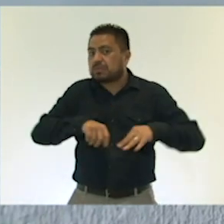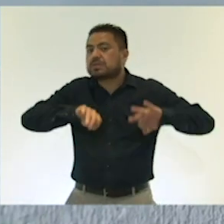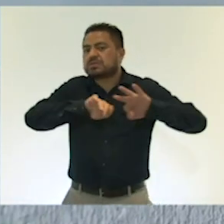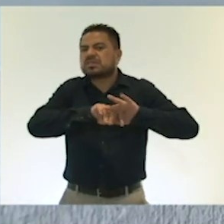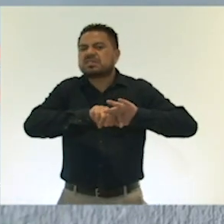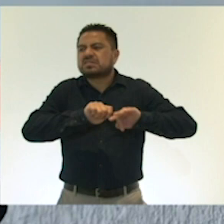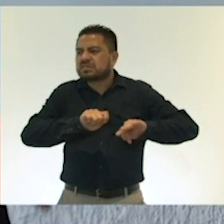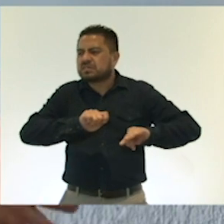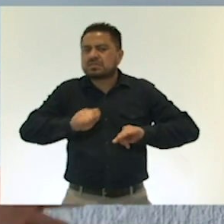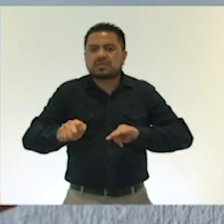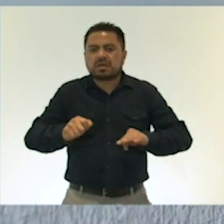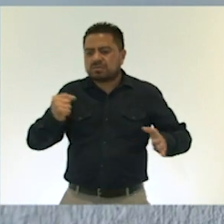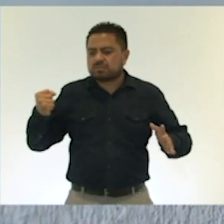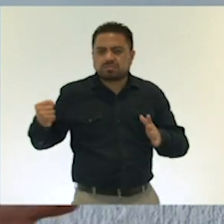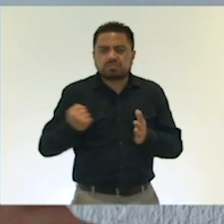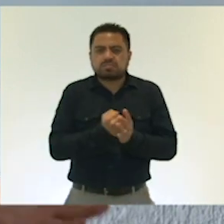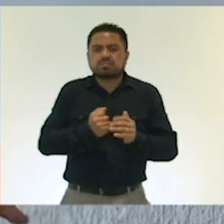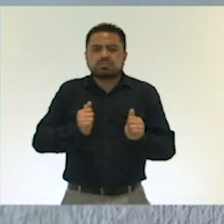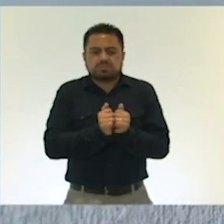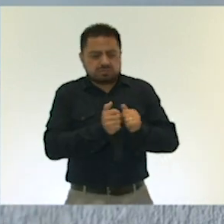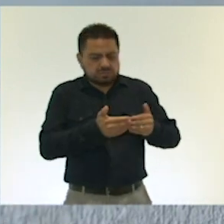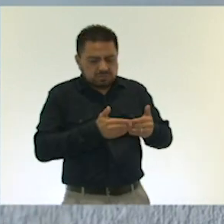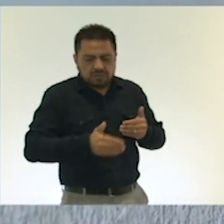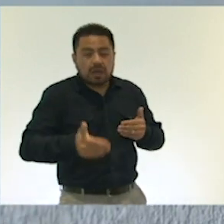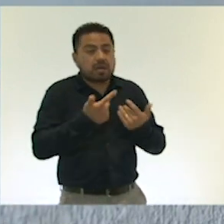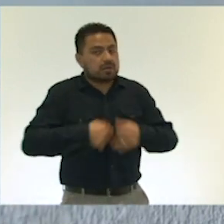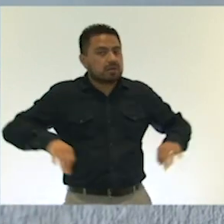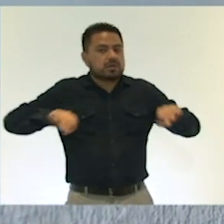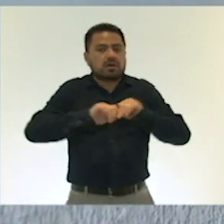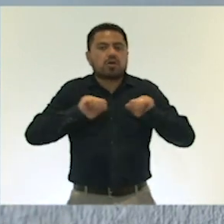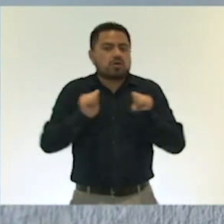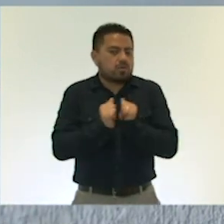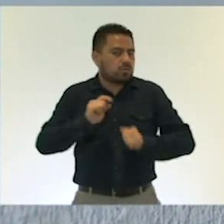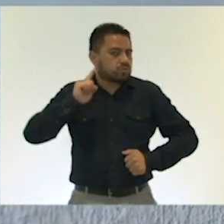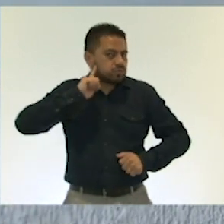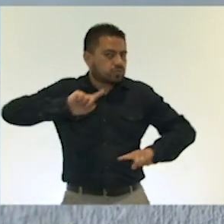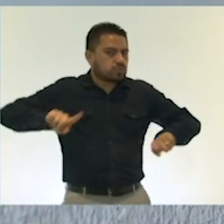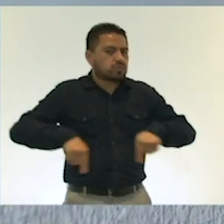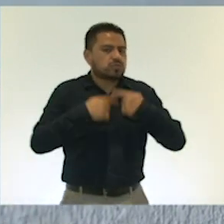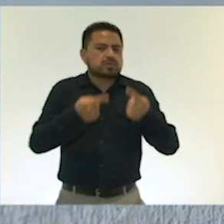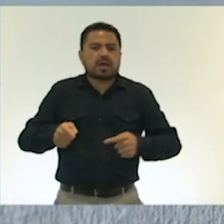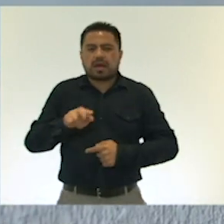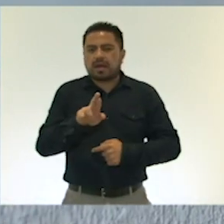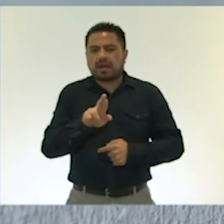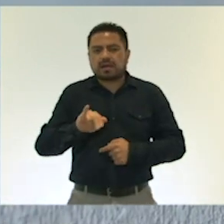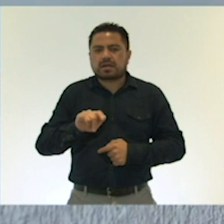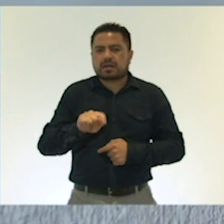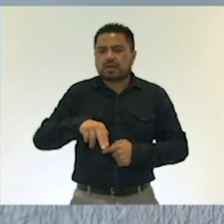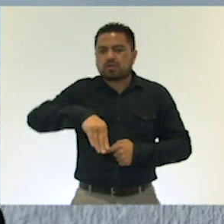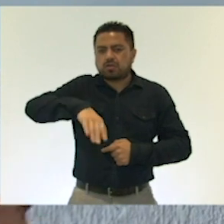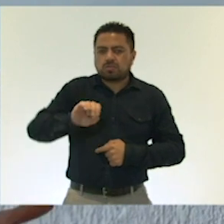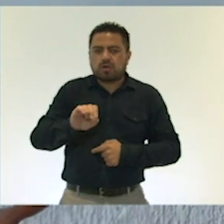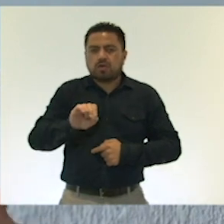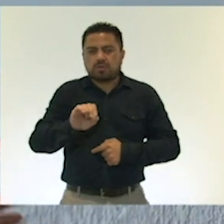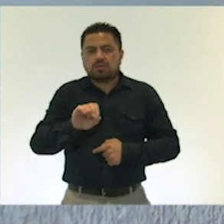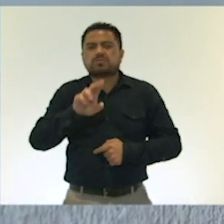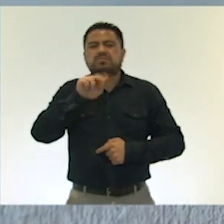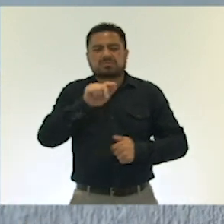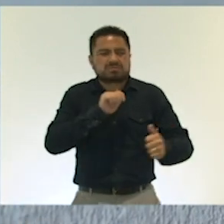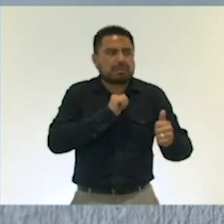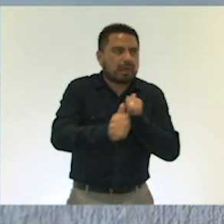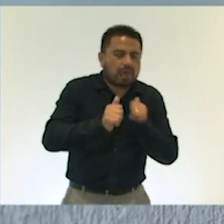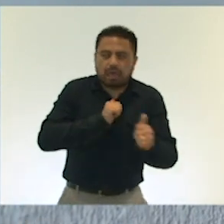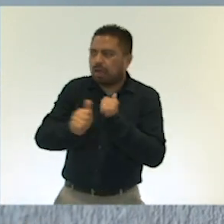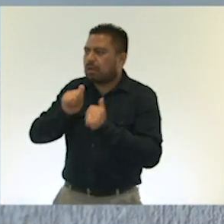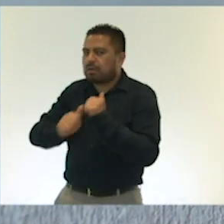Principalmente es marcar esta parte que es muy importante en la música, que es el ritmo, el no correr, el